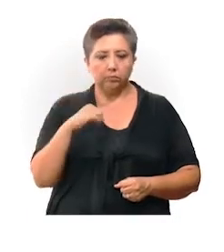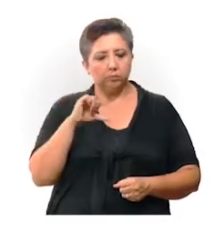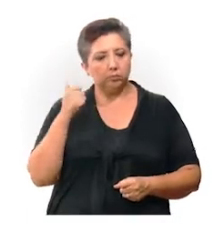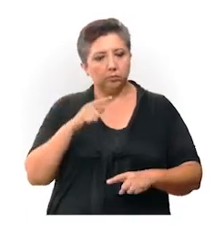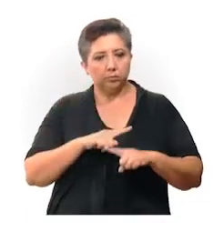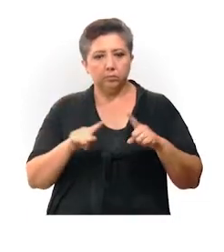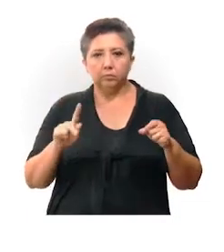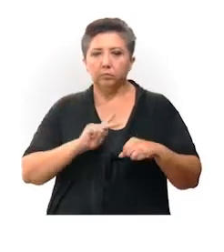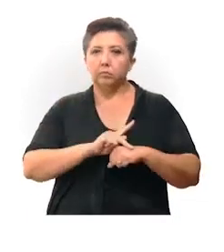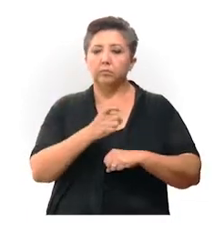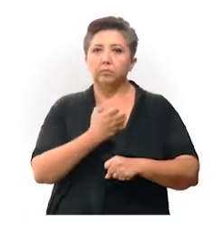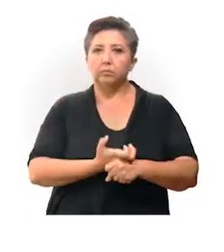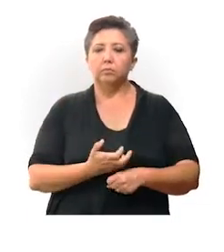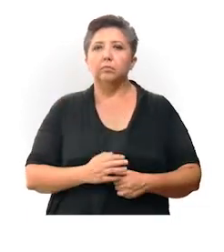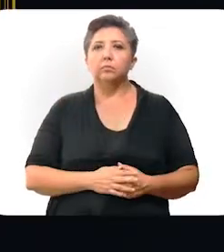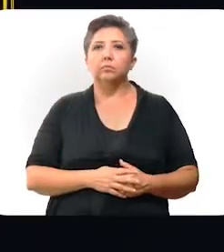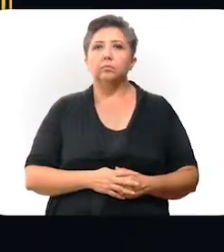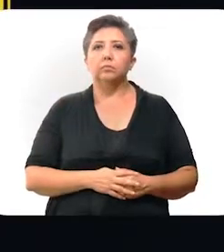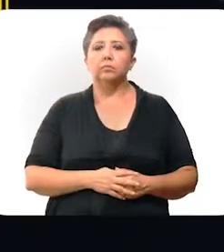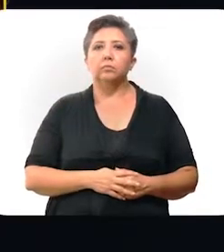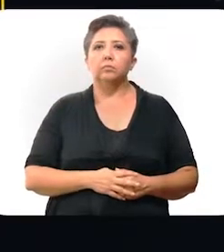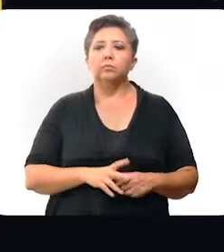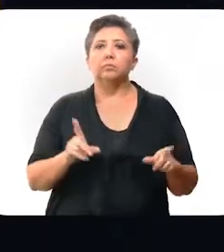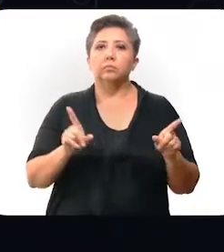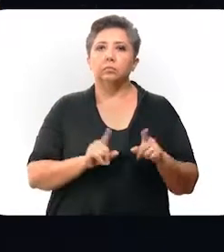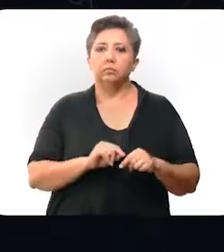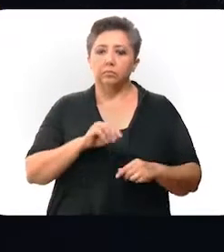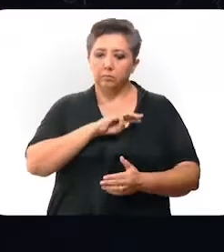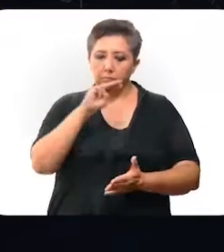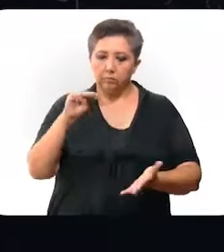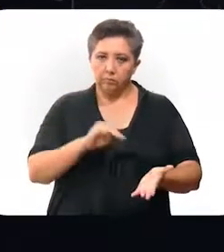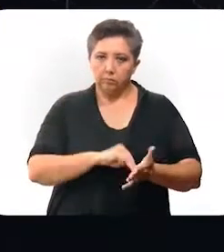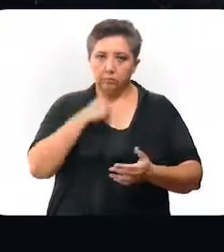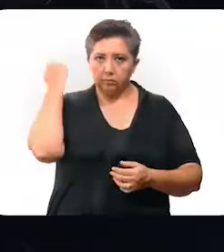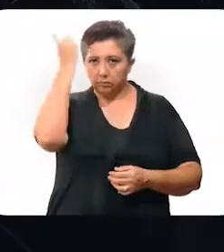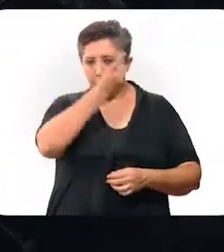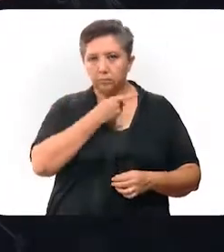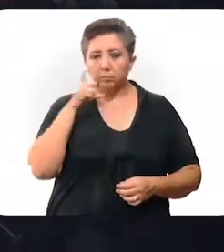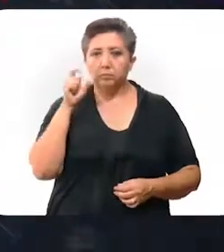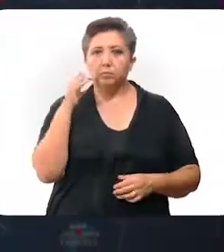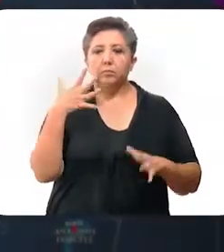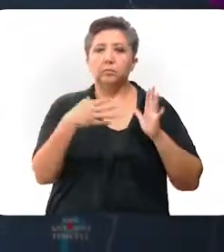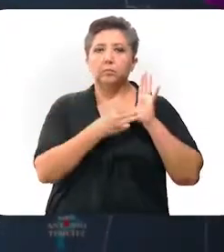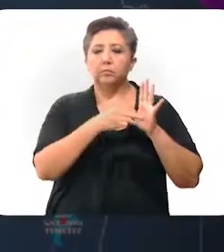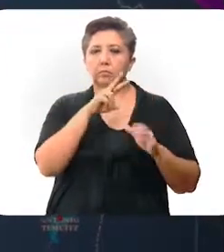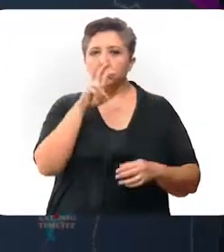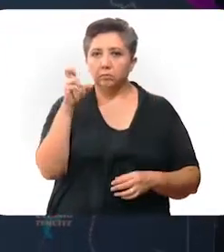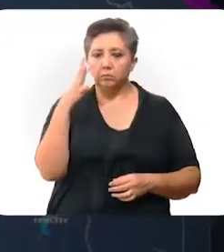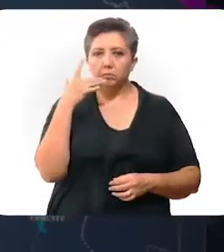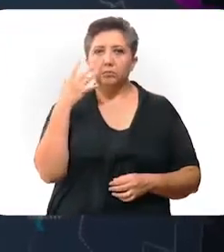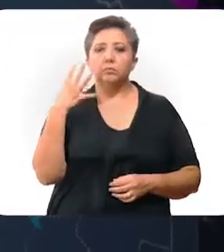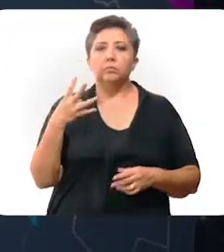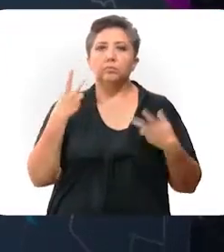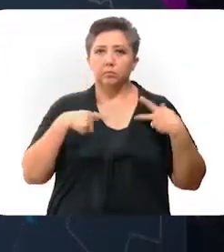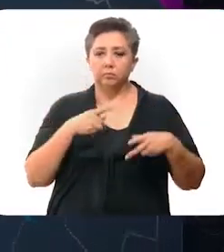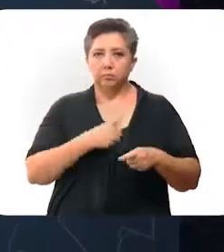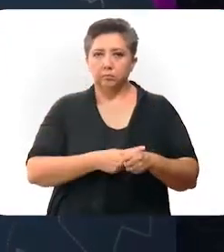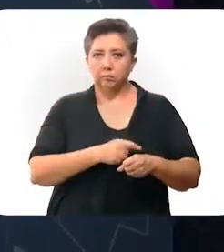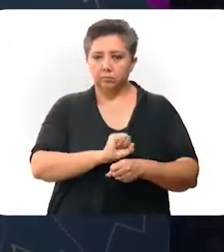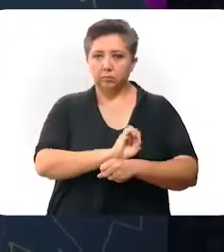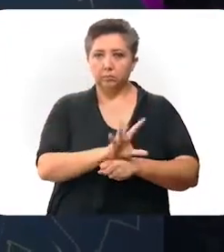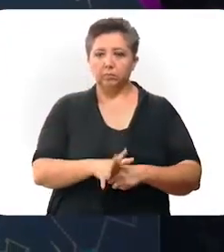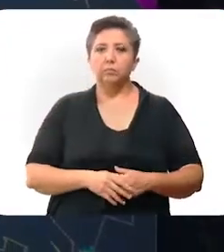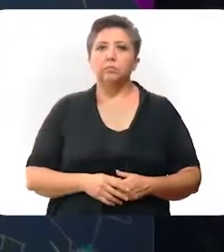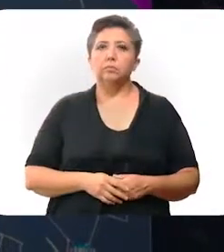de otro país u otro estado. Específicamente en Mérida se han diagnosticado 25,254 personas